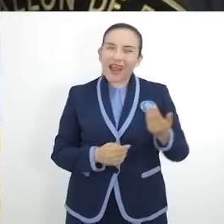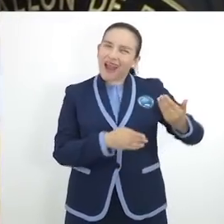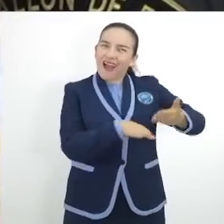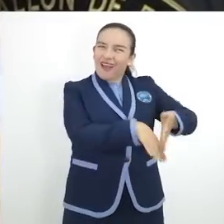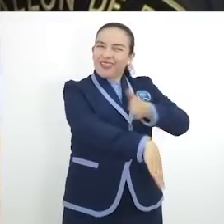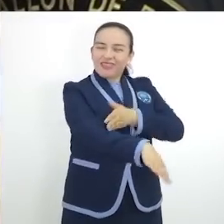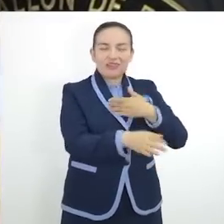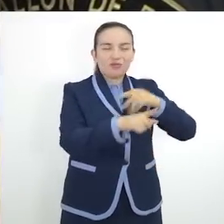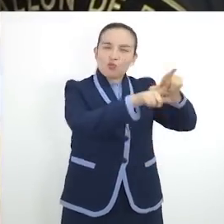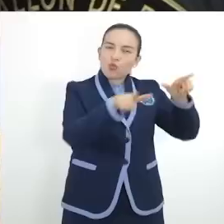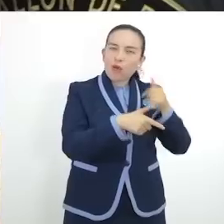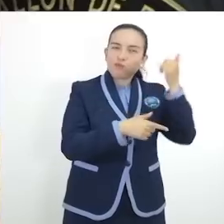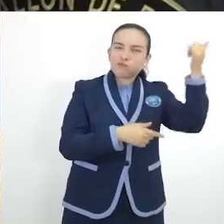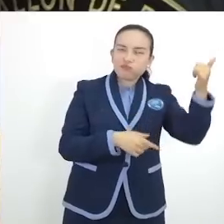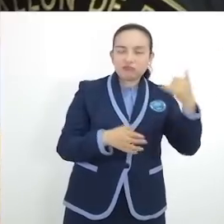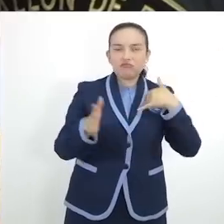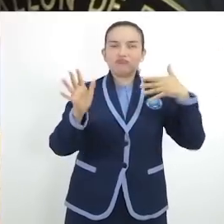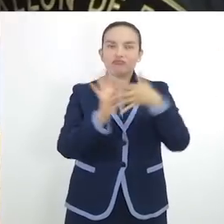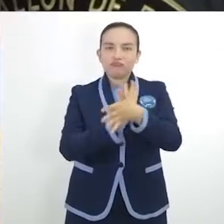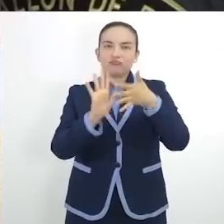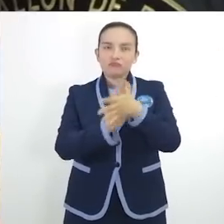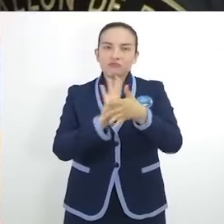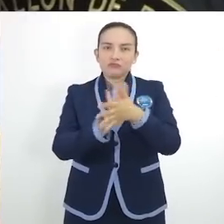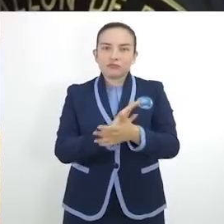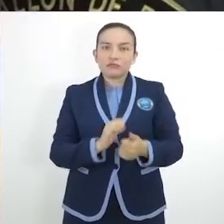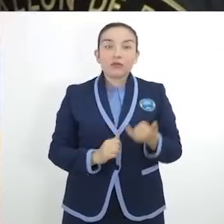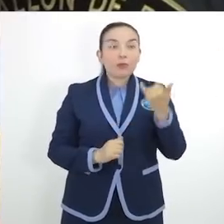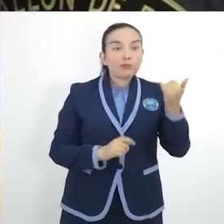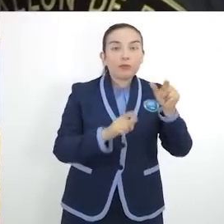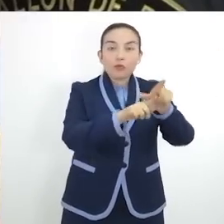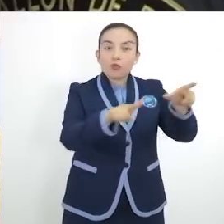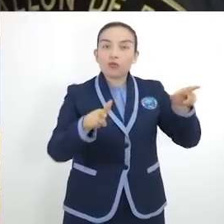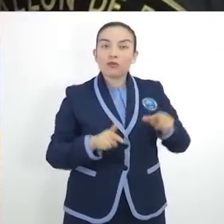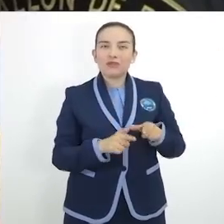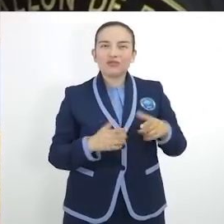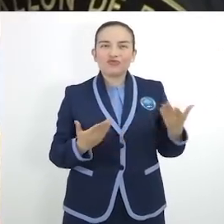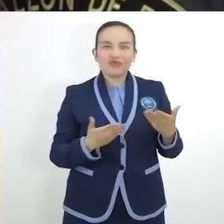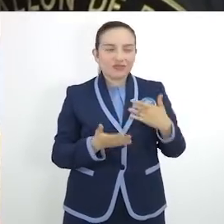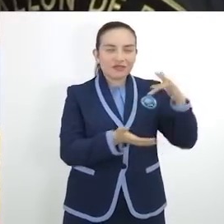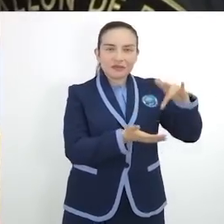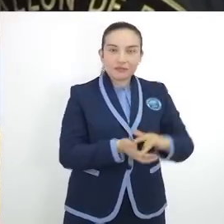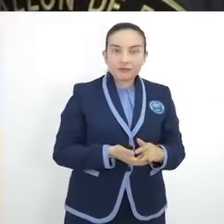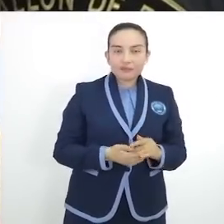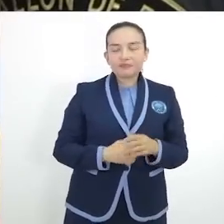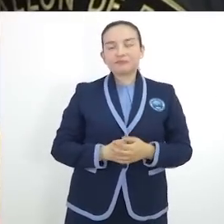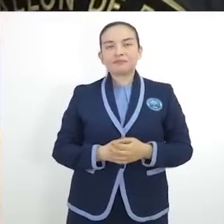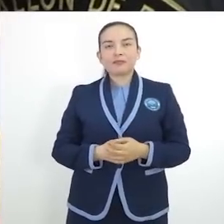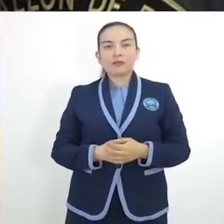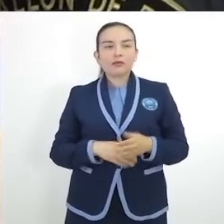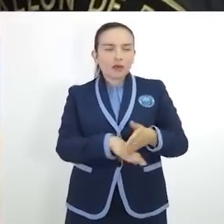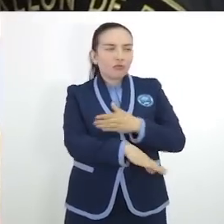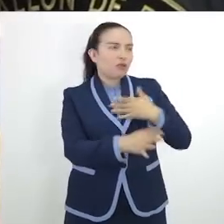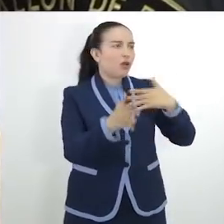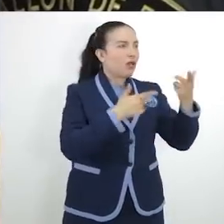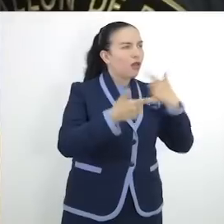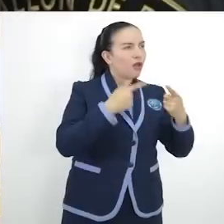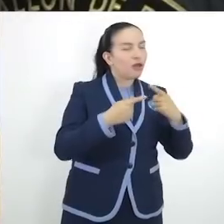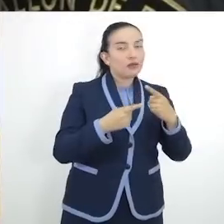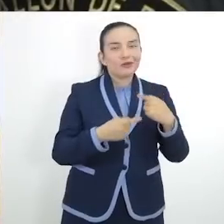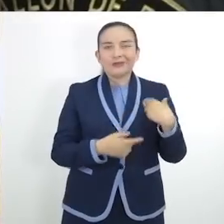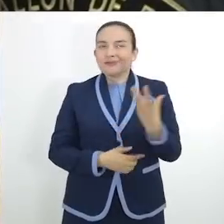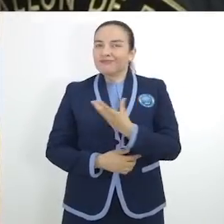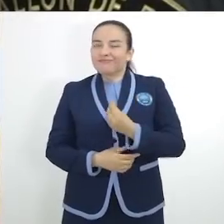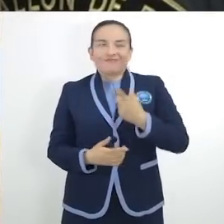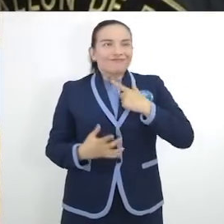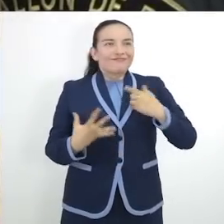unos instantes, en el lugar en que nos encontrábamos. Para nosotros es placentero volver a